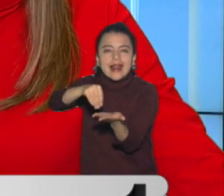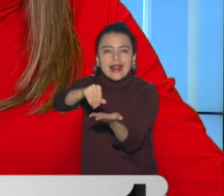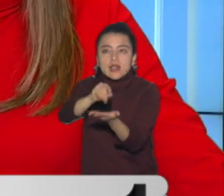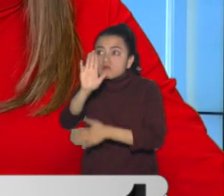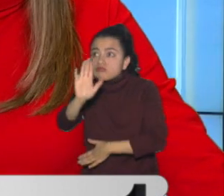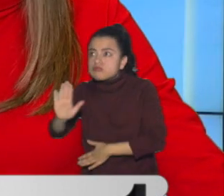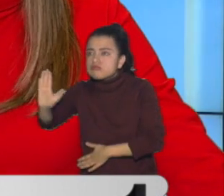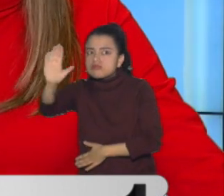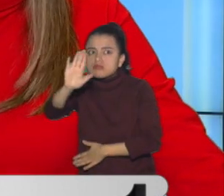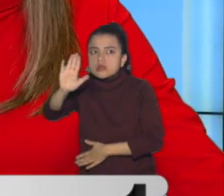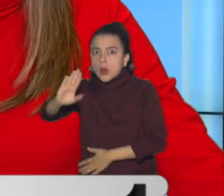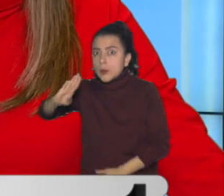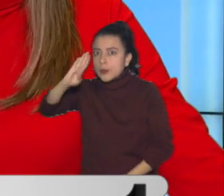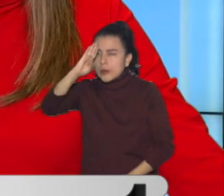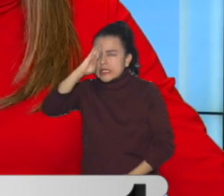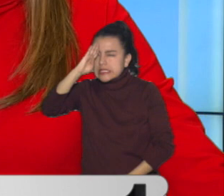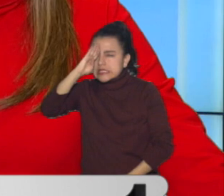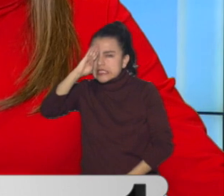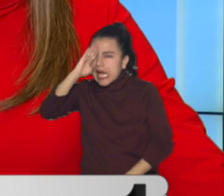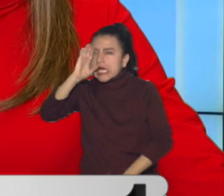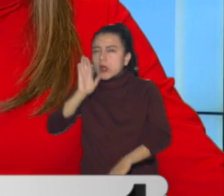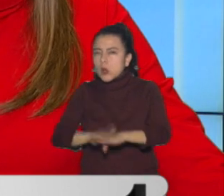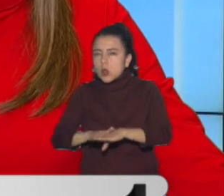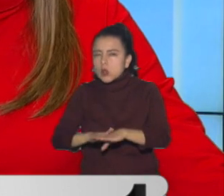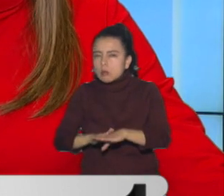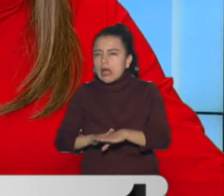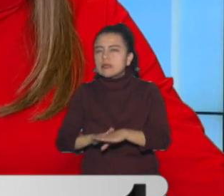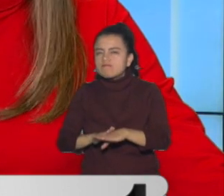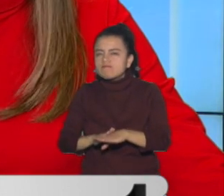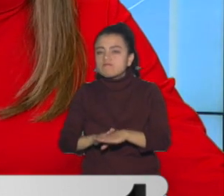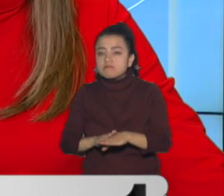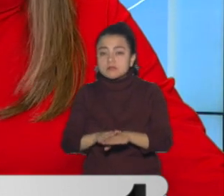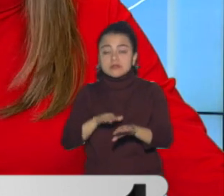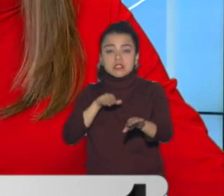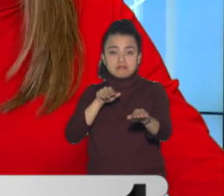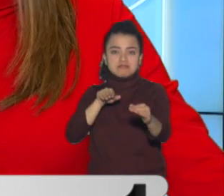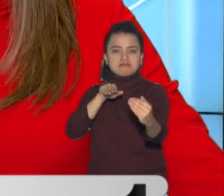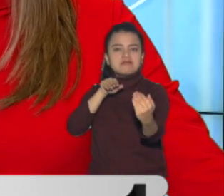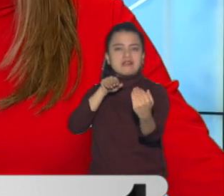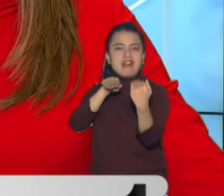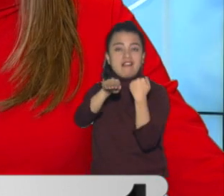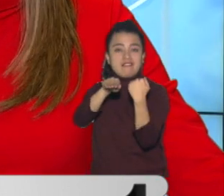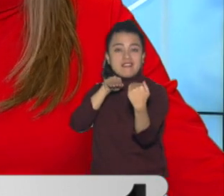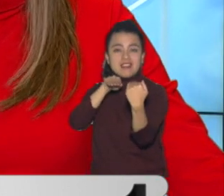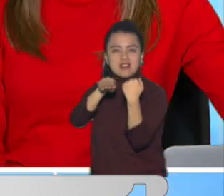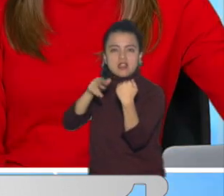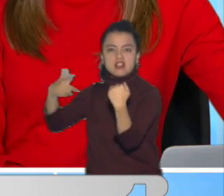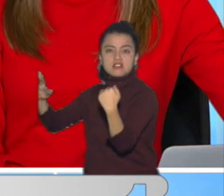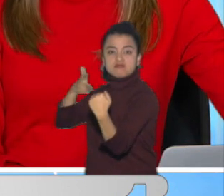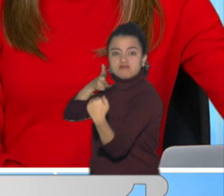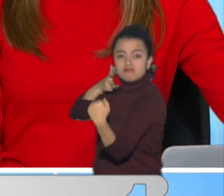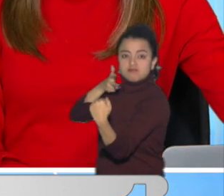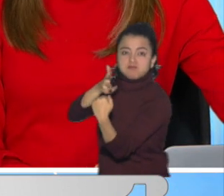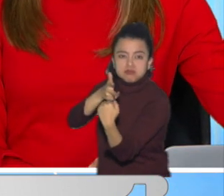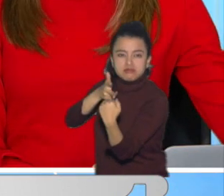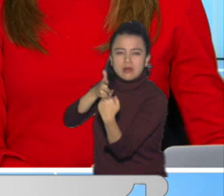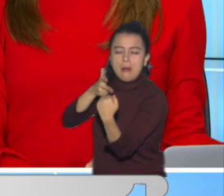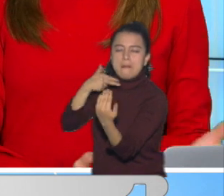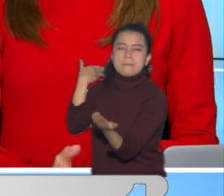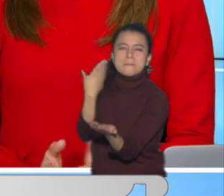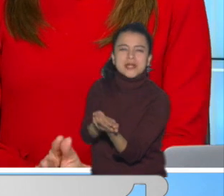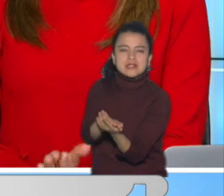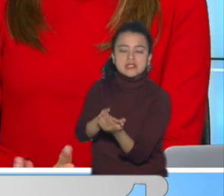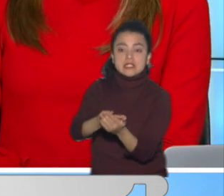ocasionó un grave accidente de tránsito al conducir en contravía y arrollar a una mujer de 92 años. Jorge, ¿en qué